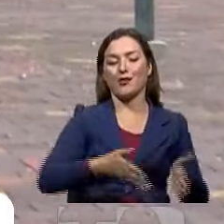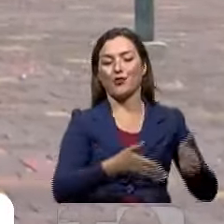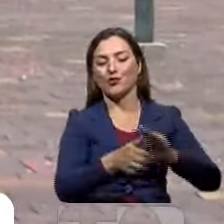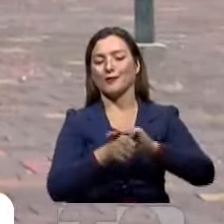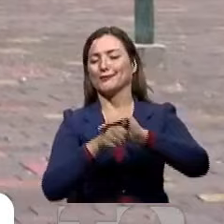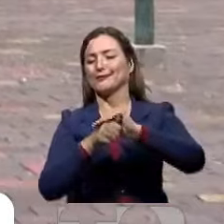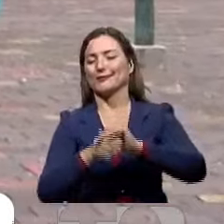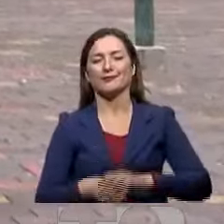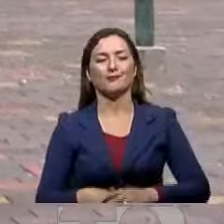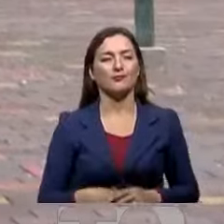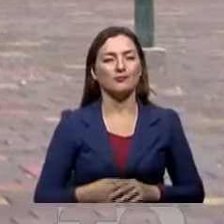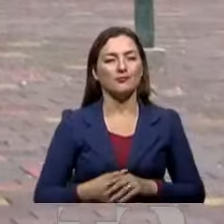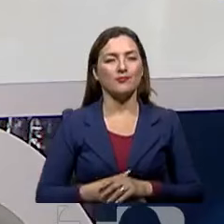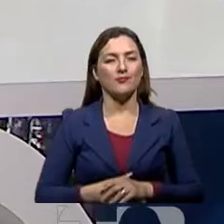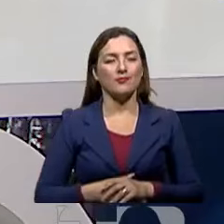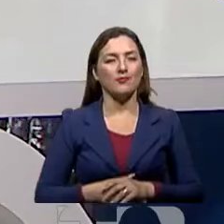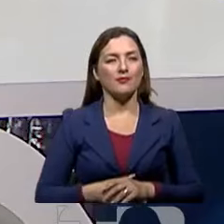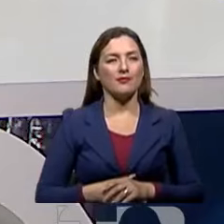escondida.